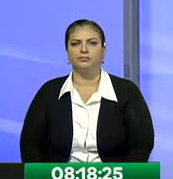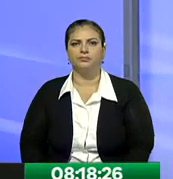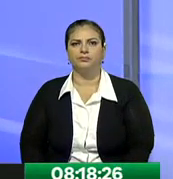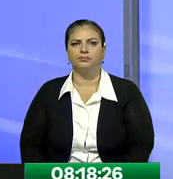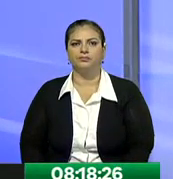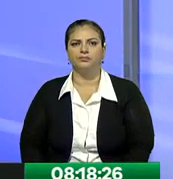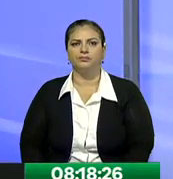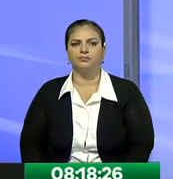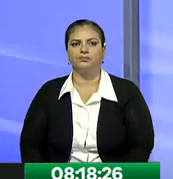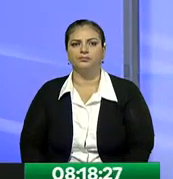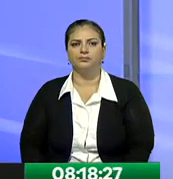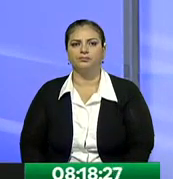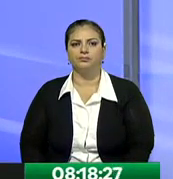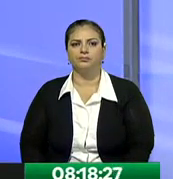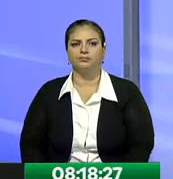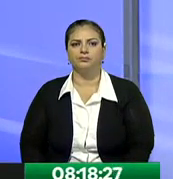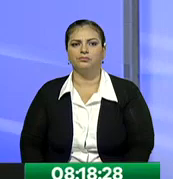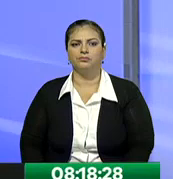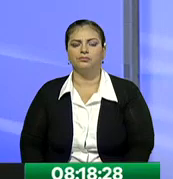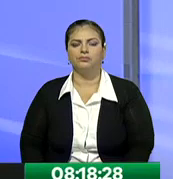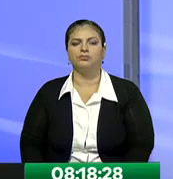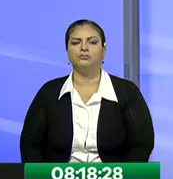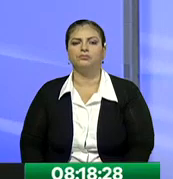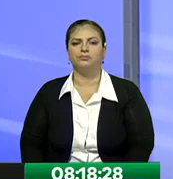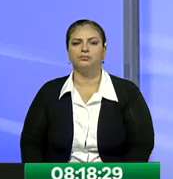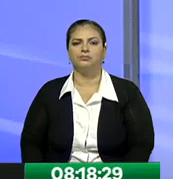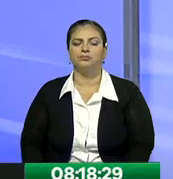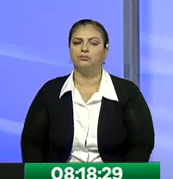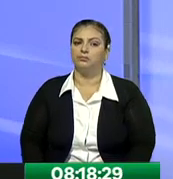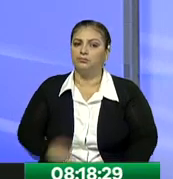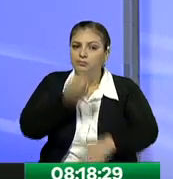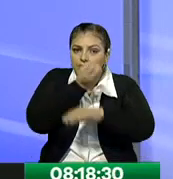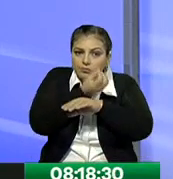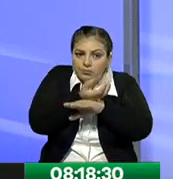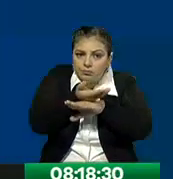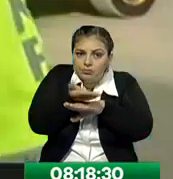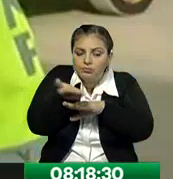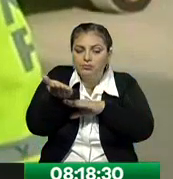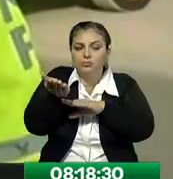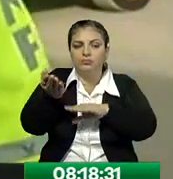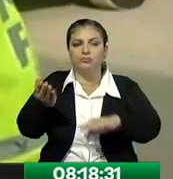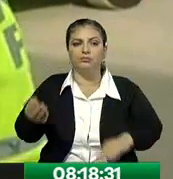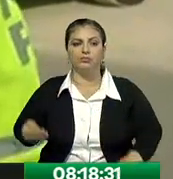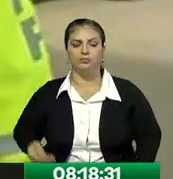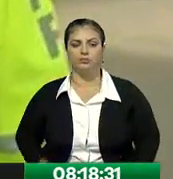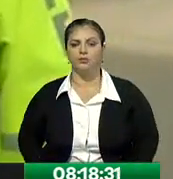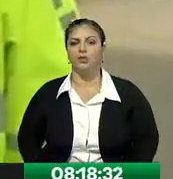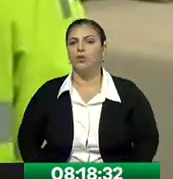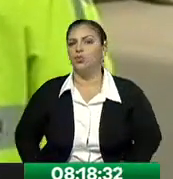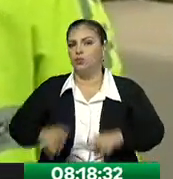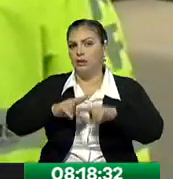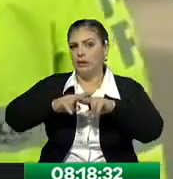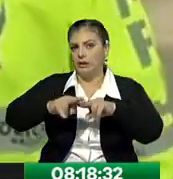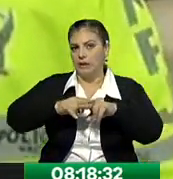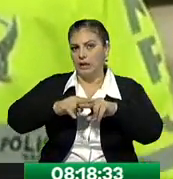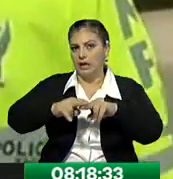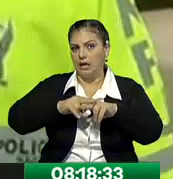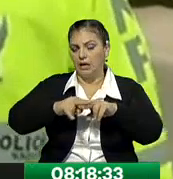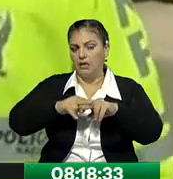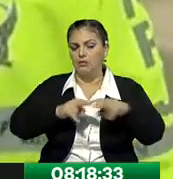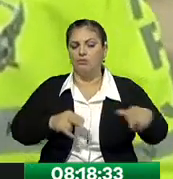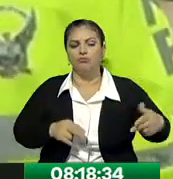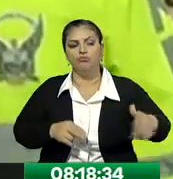Roselena. Es necesario, como recomendaciones para la ciudadanía, cuando tome vehículos taxis, que